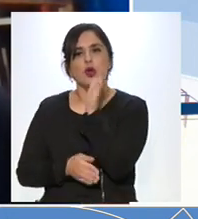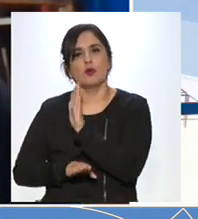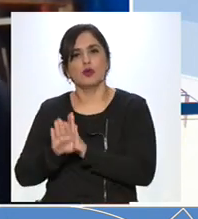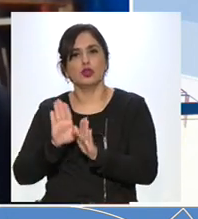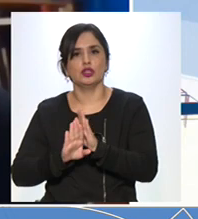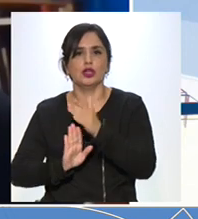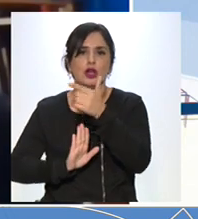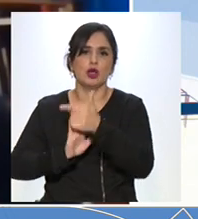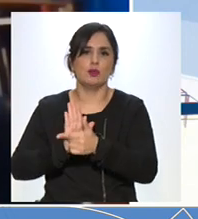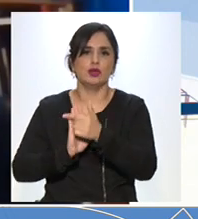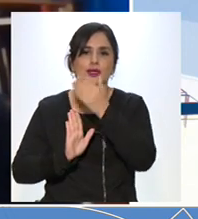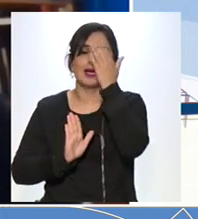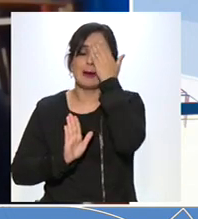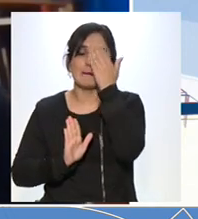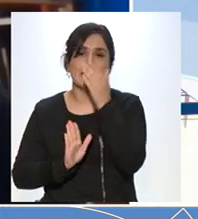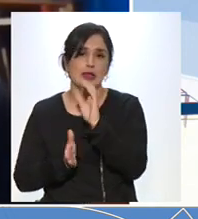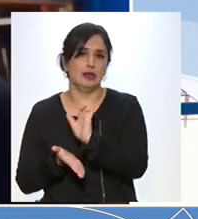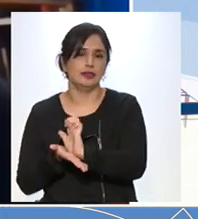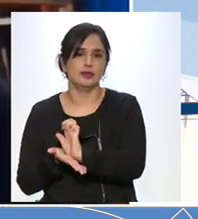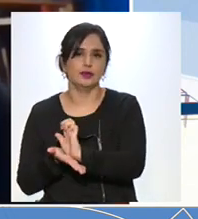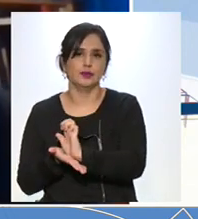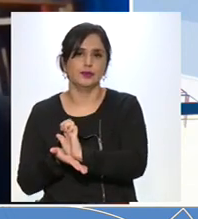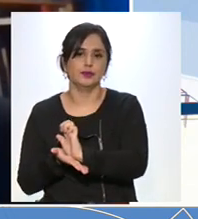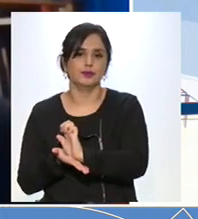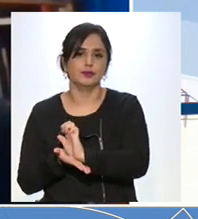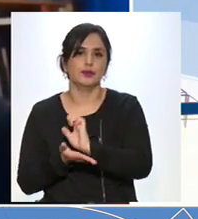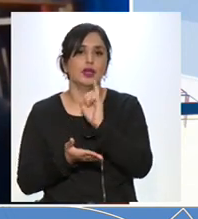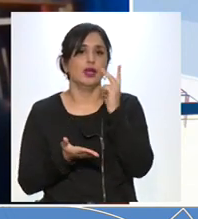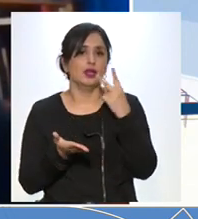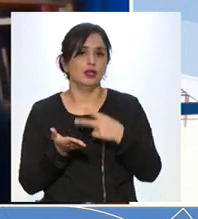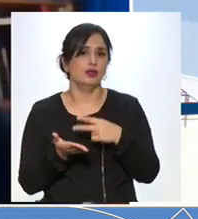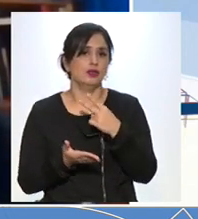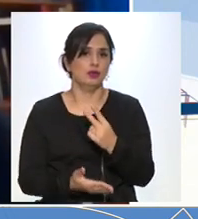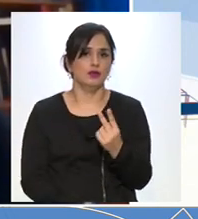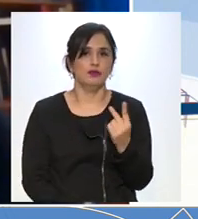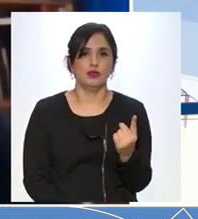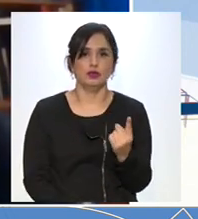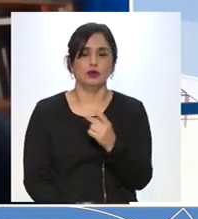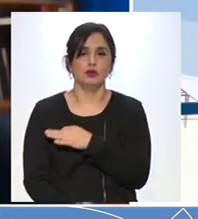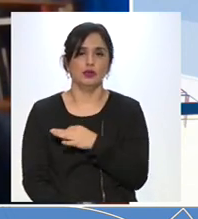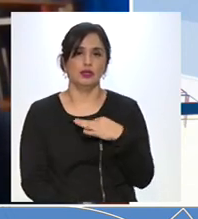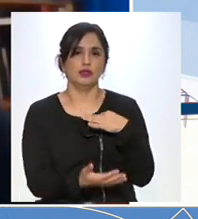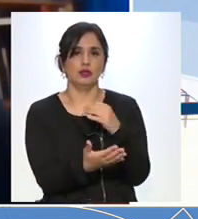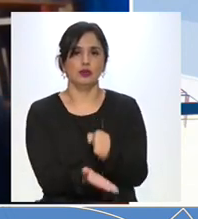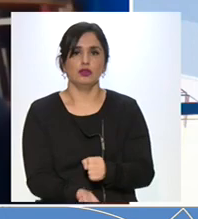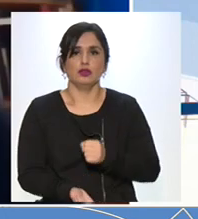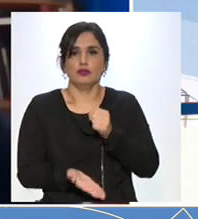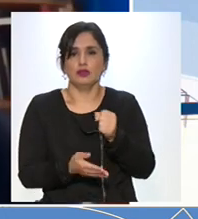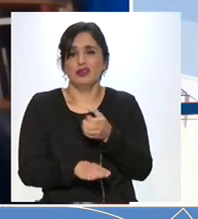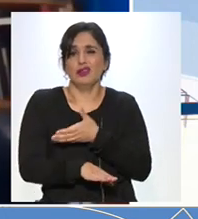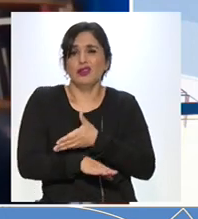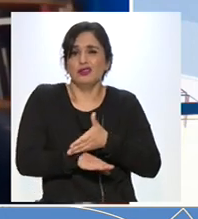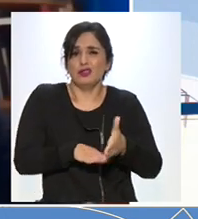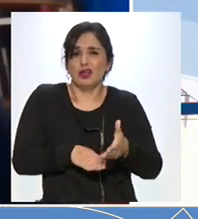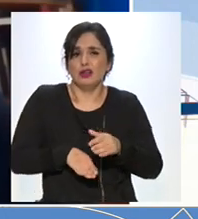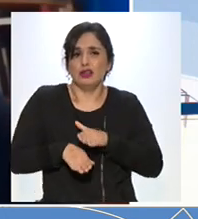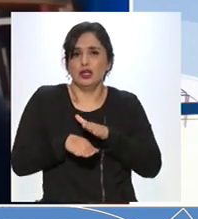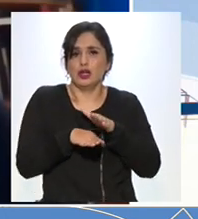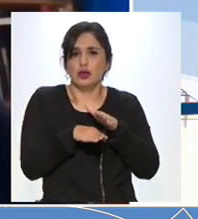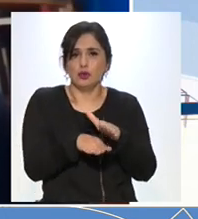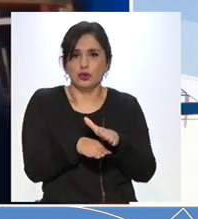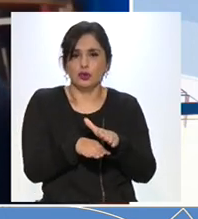mala política fiscal. En 2021, el Ministerio de Hacienda llegó tarde con la política fiscal